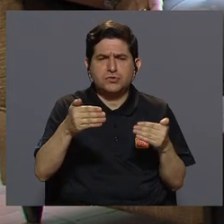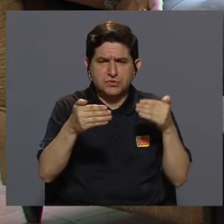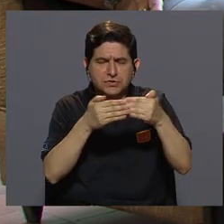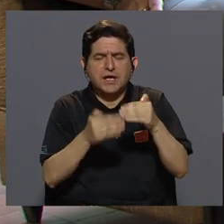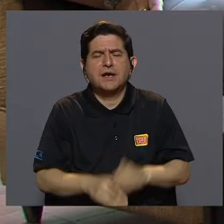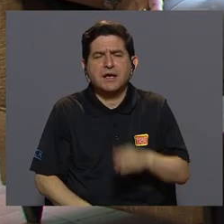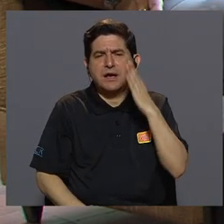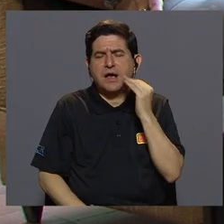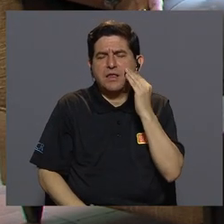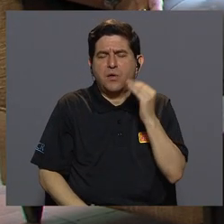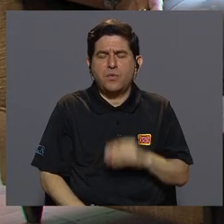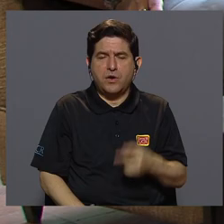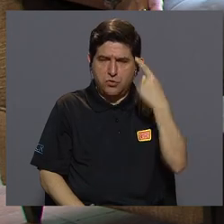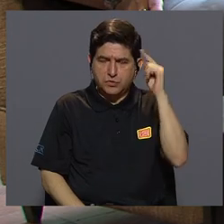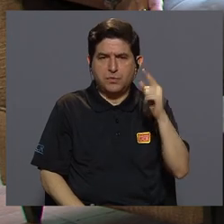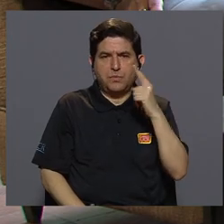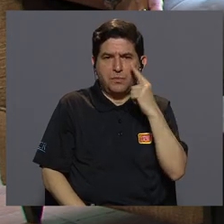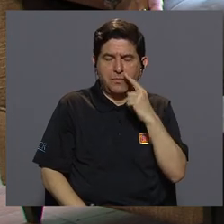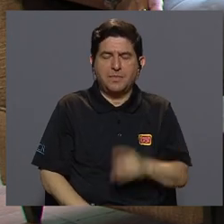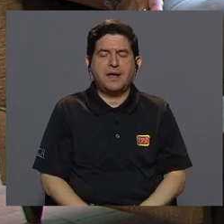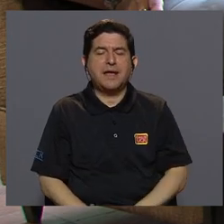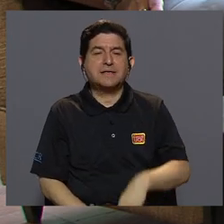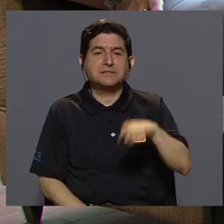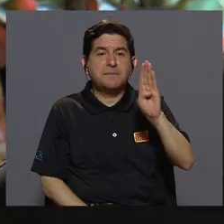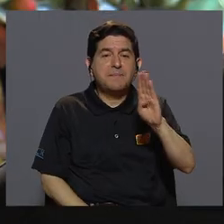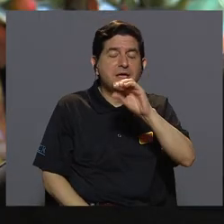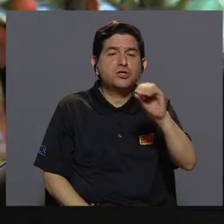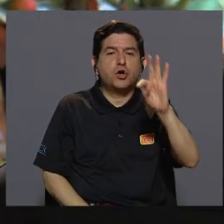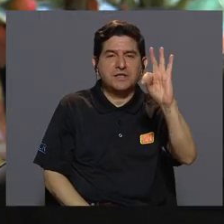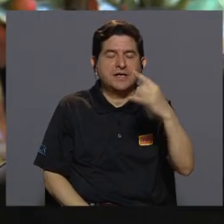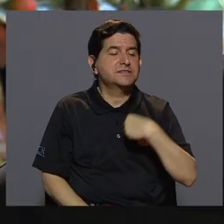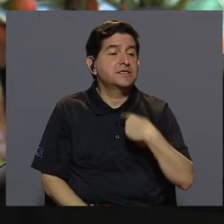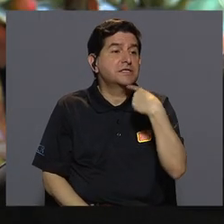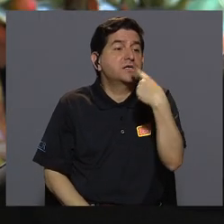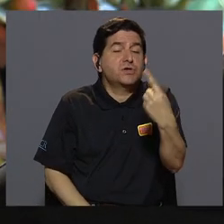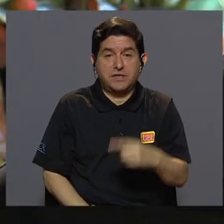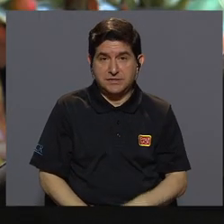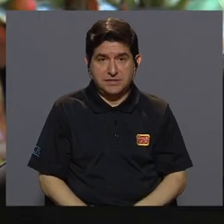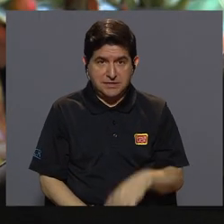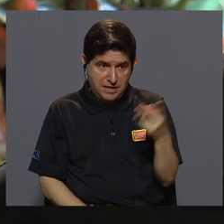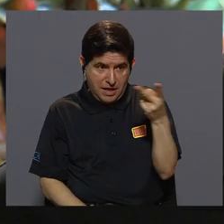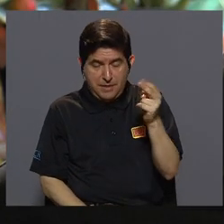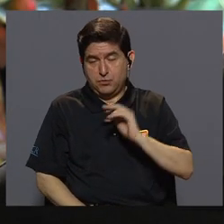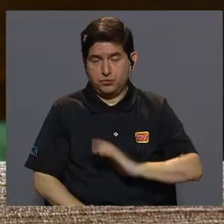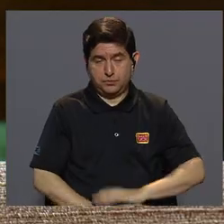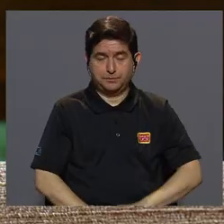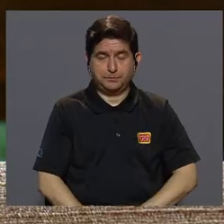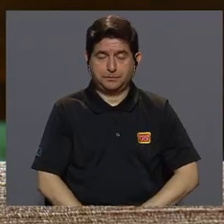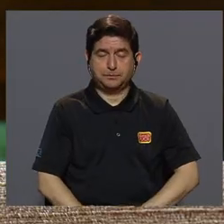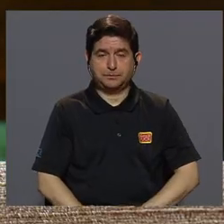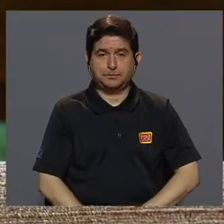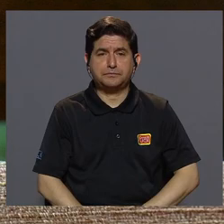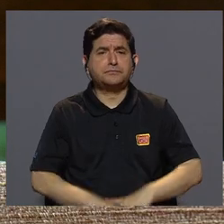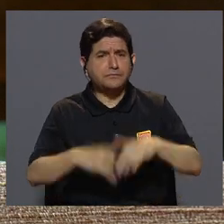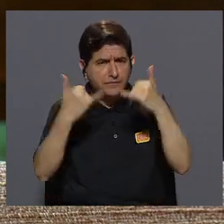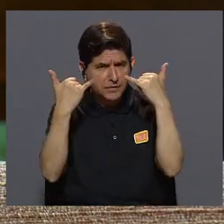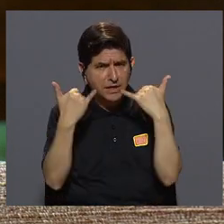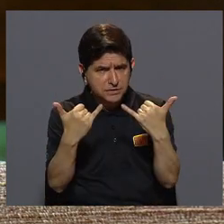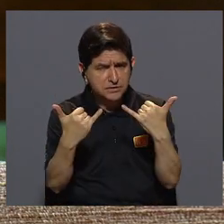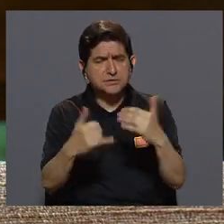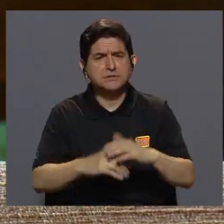mis abuelos paternos, que eran Billo y Tercita. Así les decía yo, Billo y Tercita.